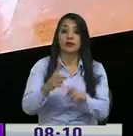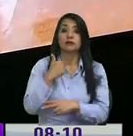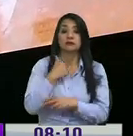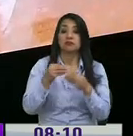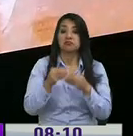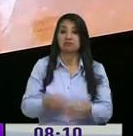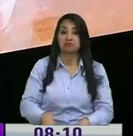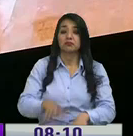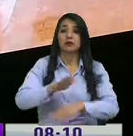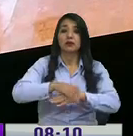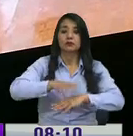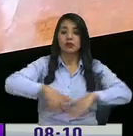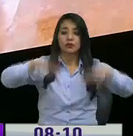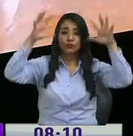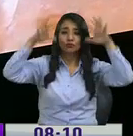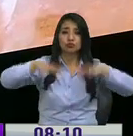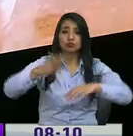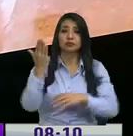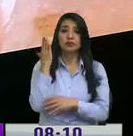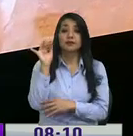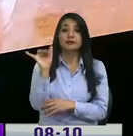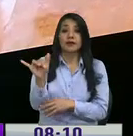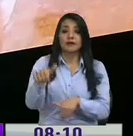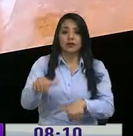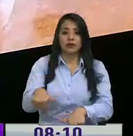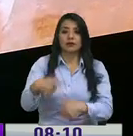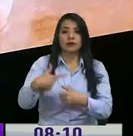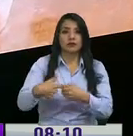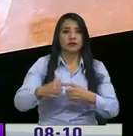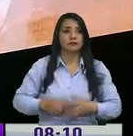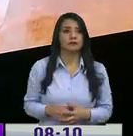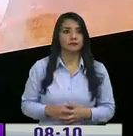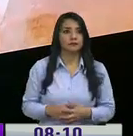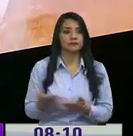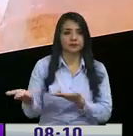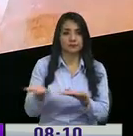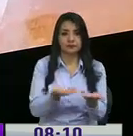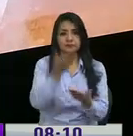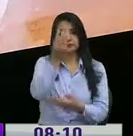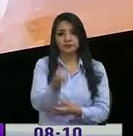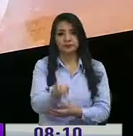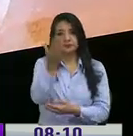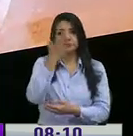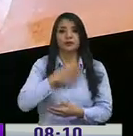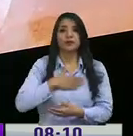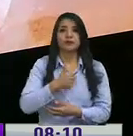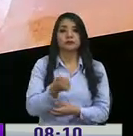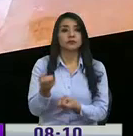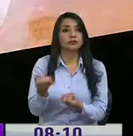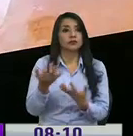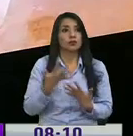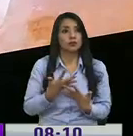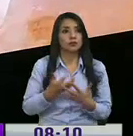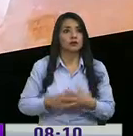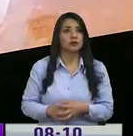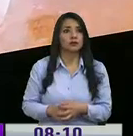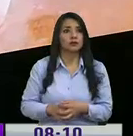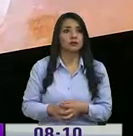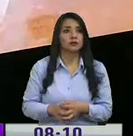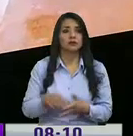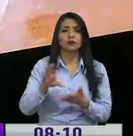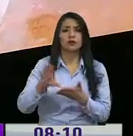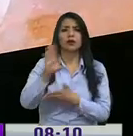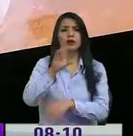torrencial lluvia que cayó el sábado pasado aquí en la capital. Adelante, Sofía, muy buenos días. ¿Cómo estás? Cuéntanos cuáles son los daños que presenta esta